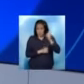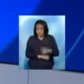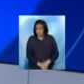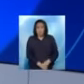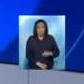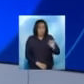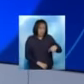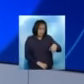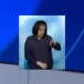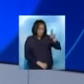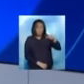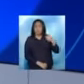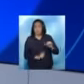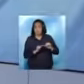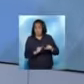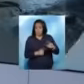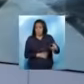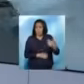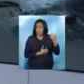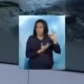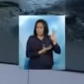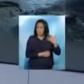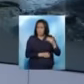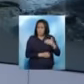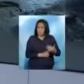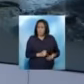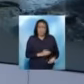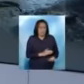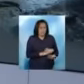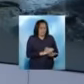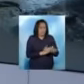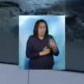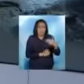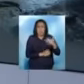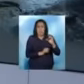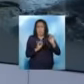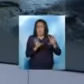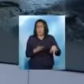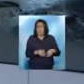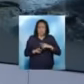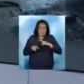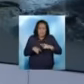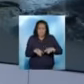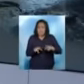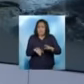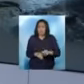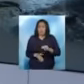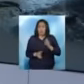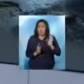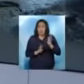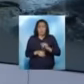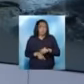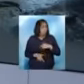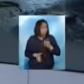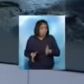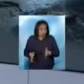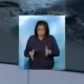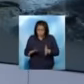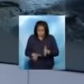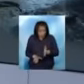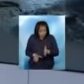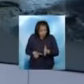es, en el norte todavía continuamos. En Piura tuvo que amanecer con una pesadilla. El caudal del río Piura superó la capacidad del cauce e